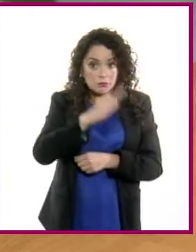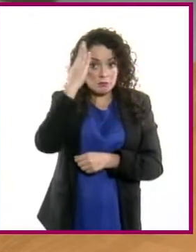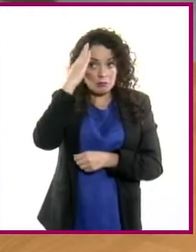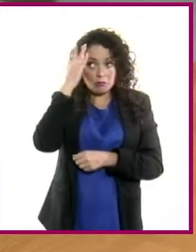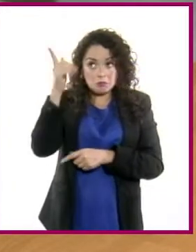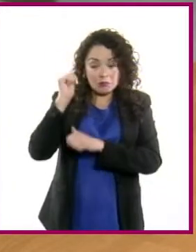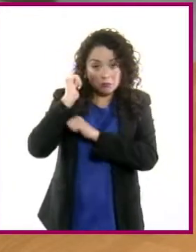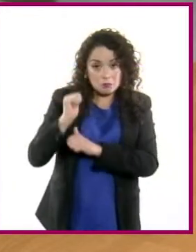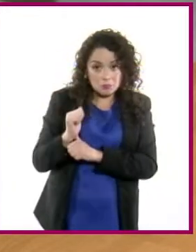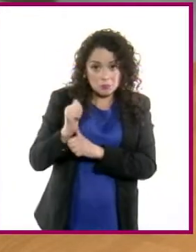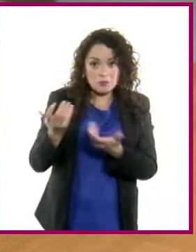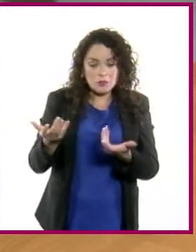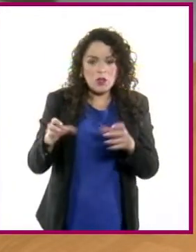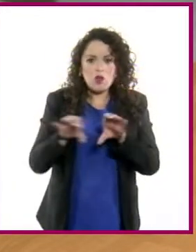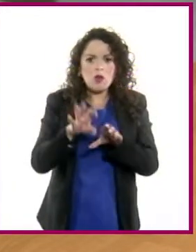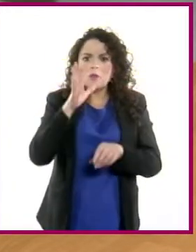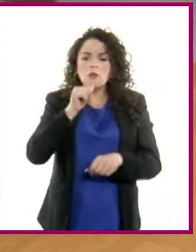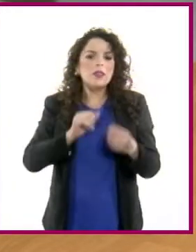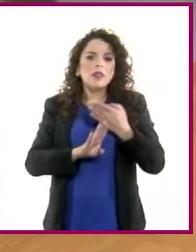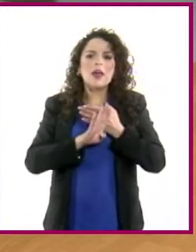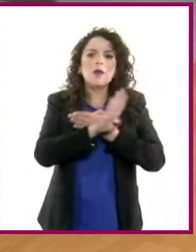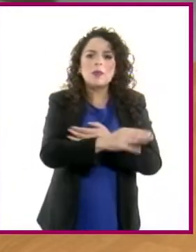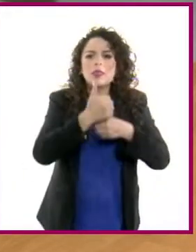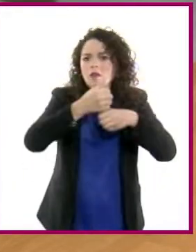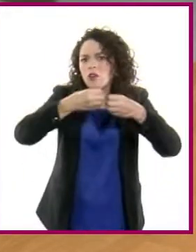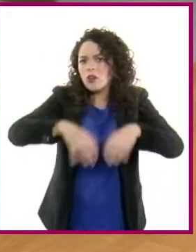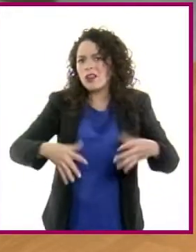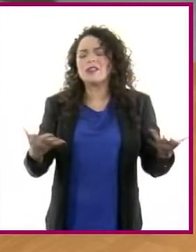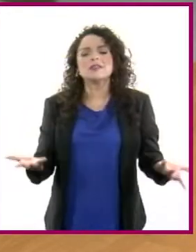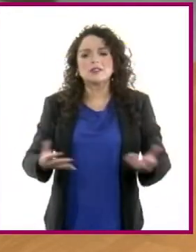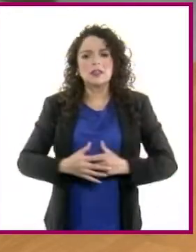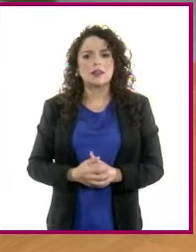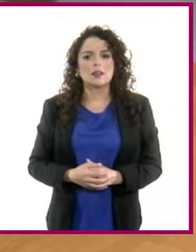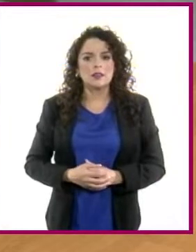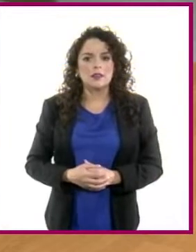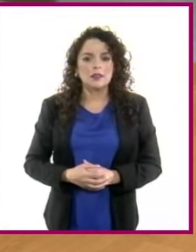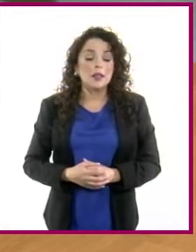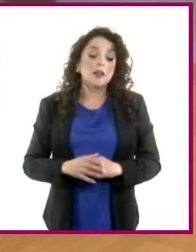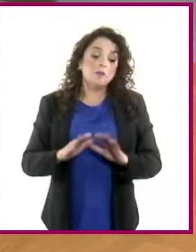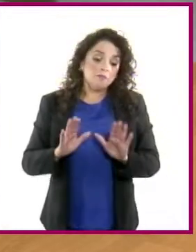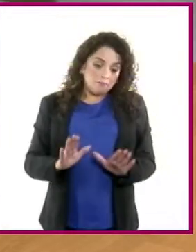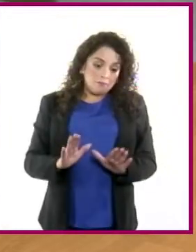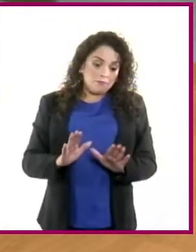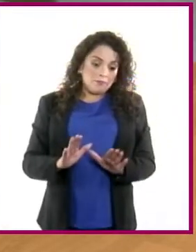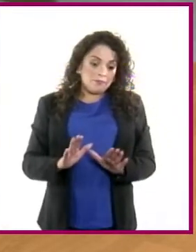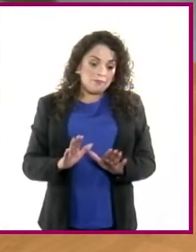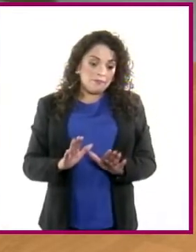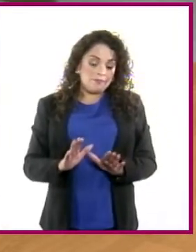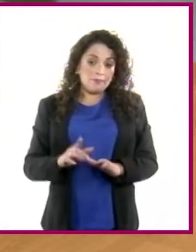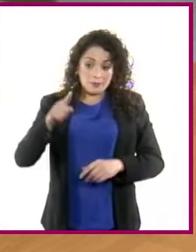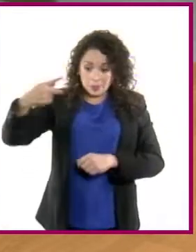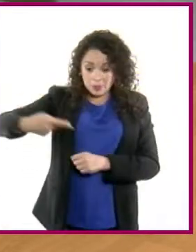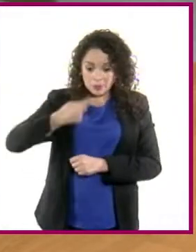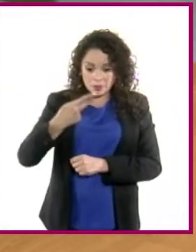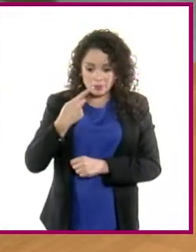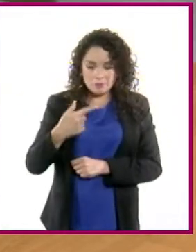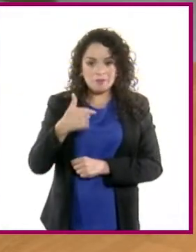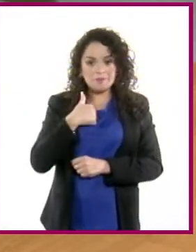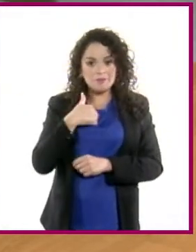no es inevitable la violencia? Bueno, jovencita, le da usted a mi punto débil con su pregunta.